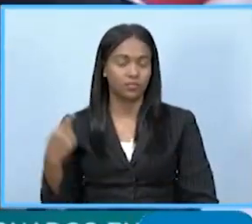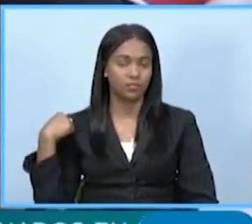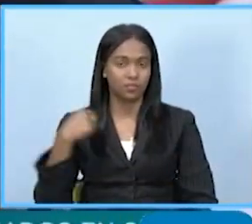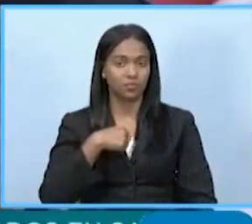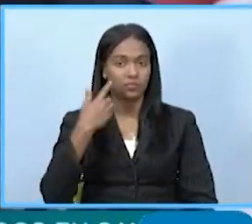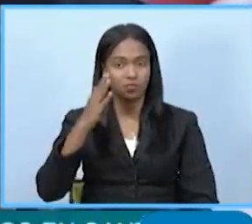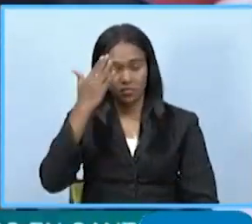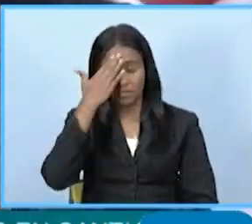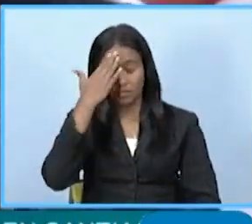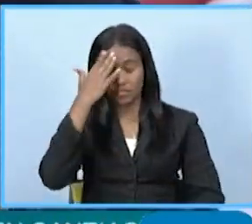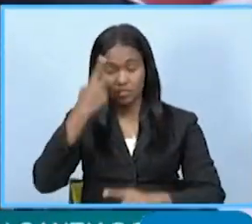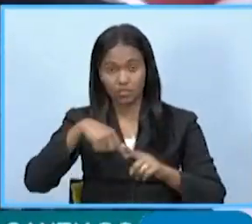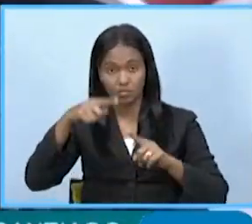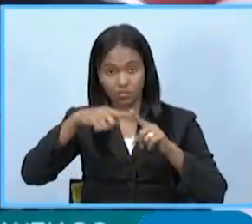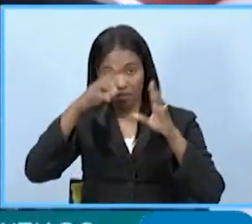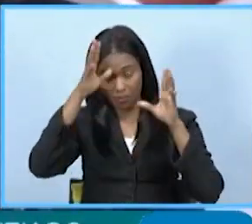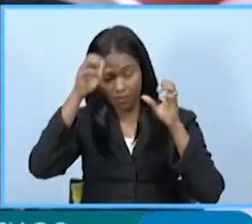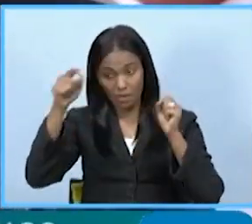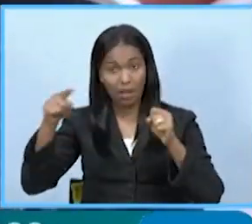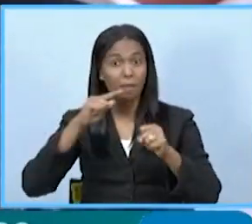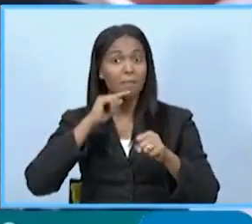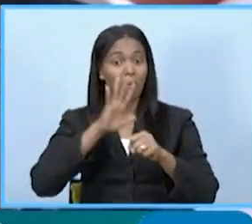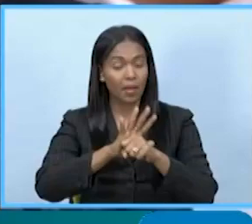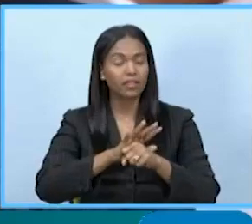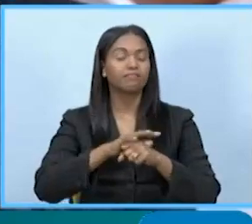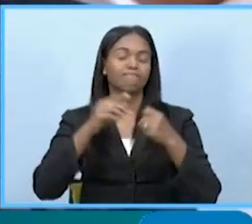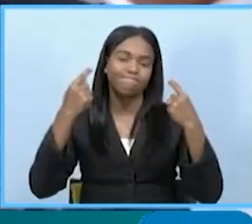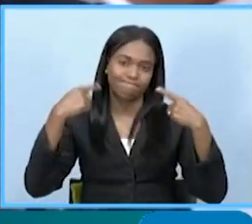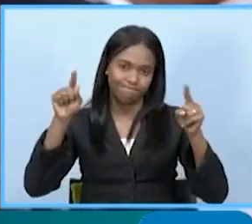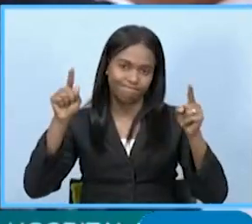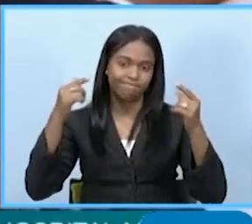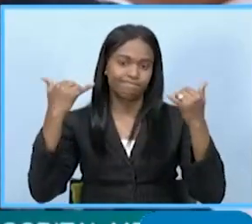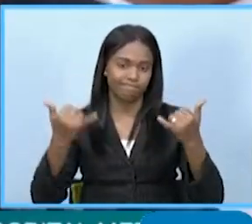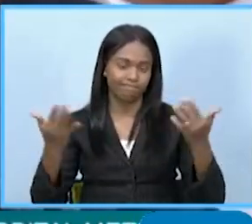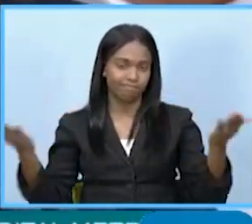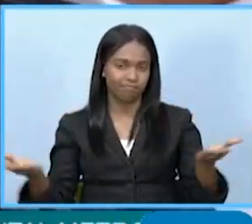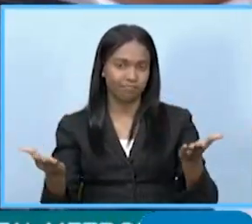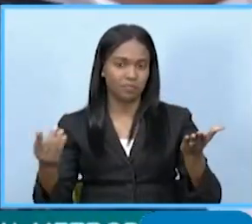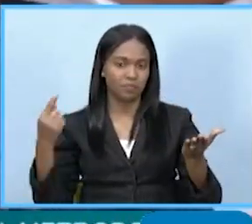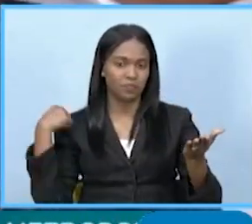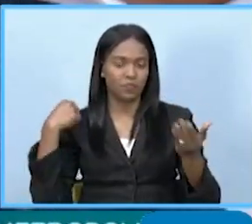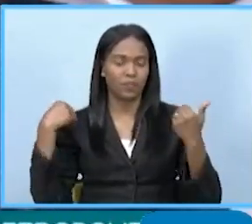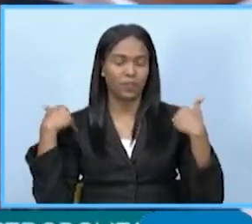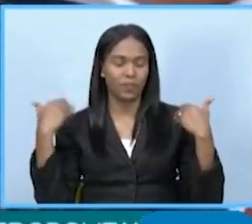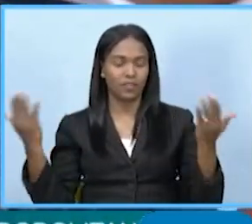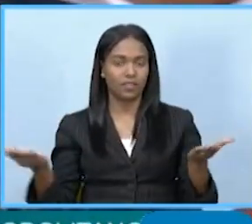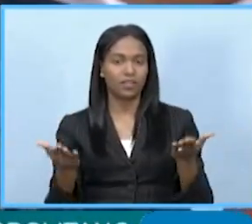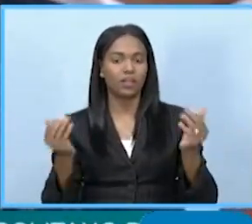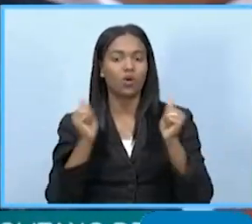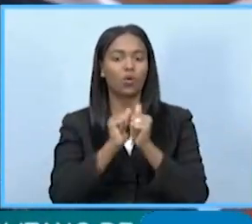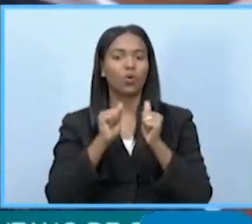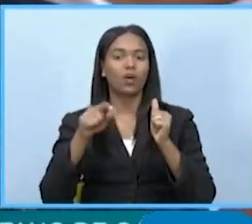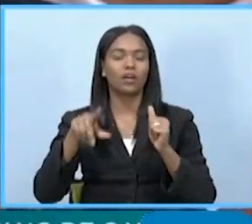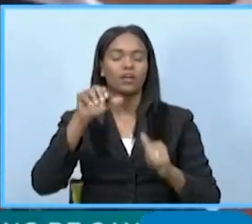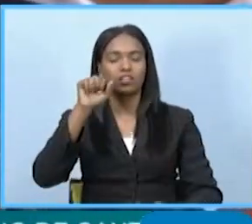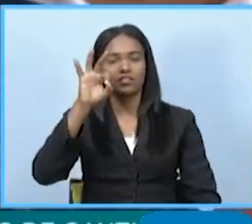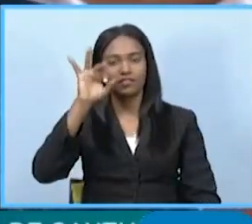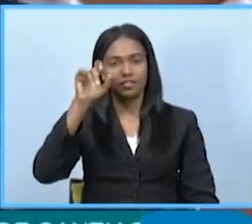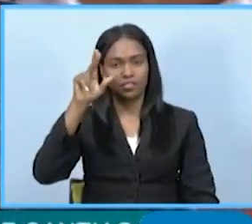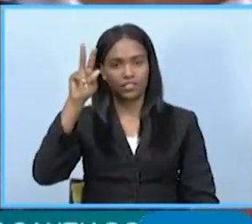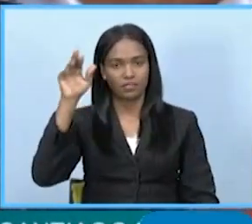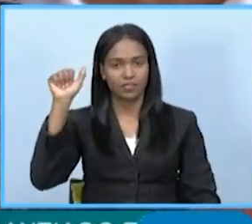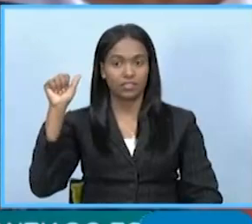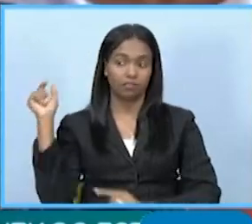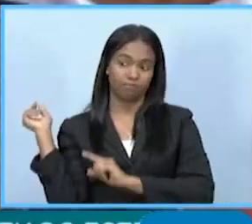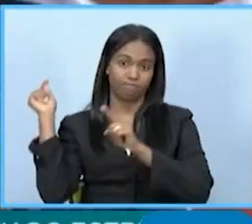sabemos que cuando el presidente promete, cumple. Y hoy aquí nos encontramos con AFIS Reserva, quien ha